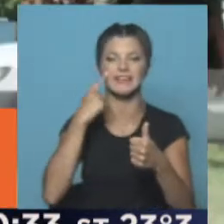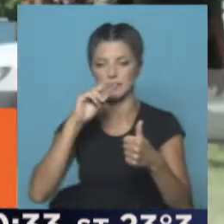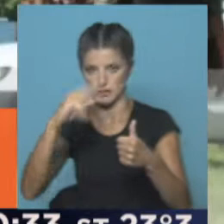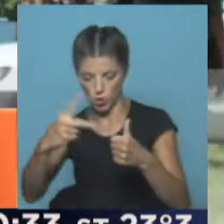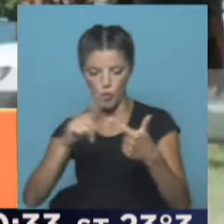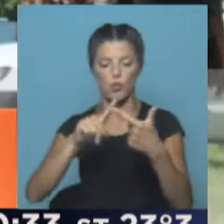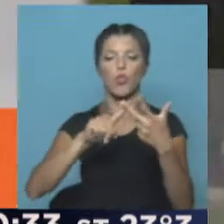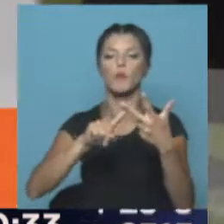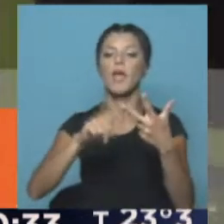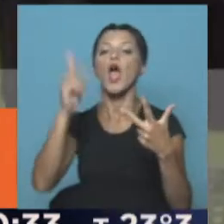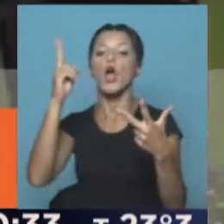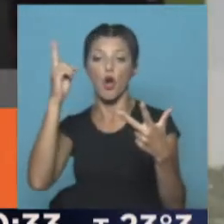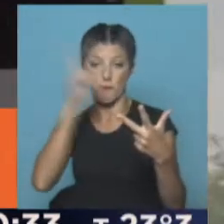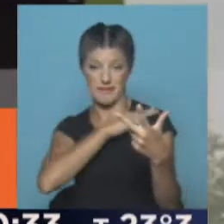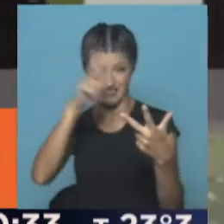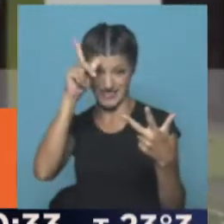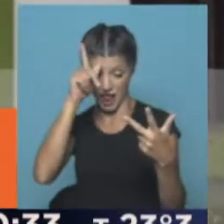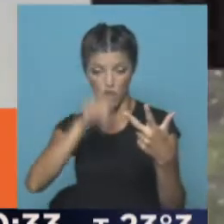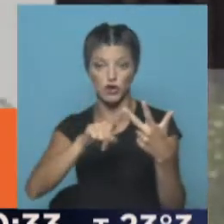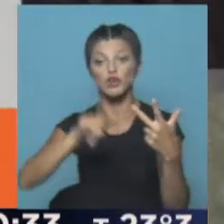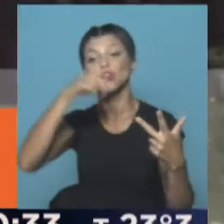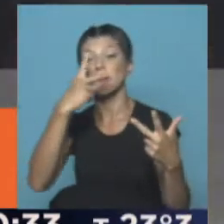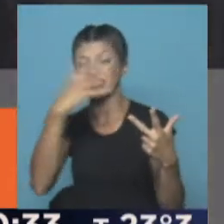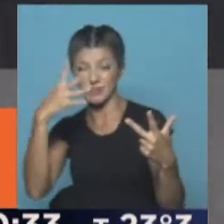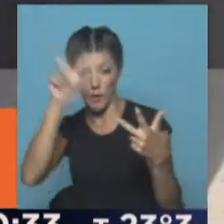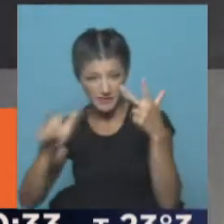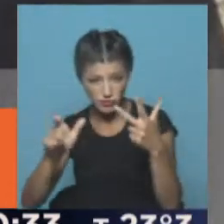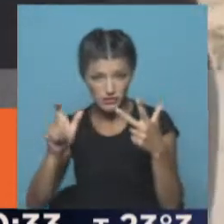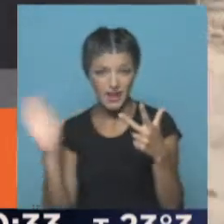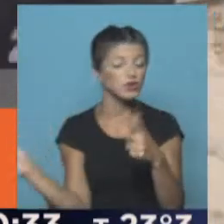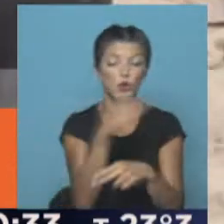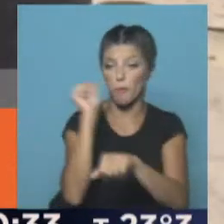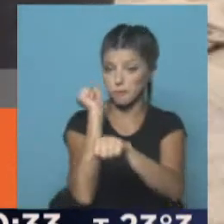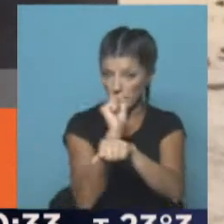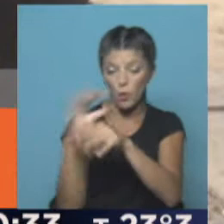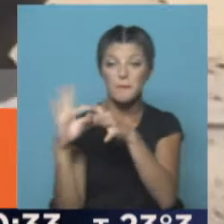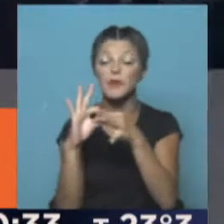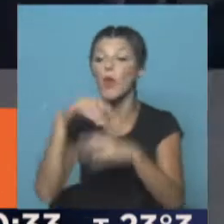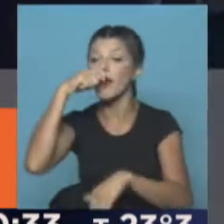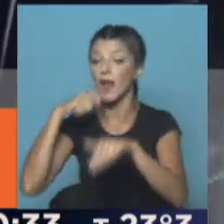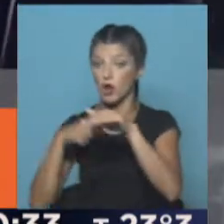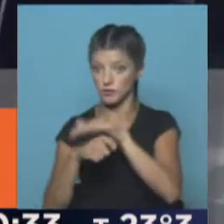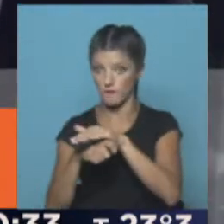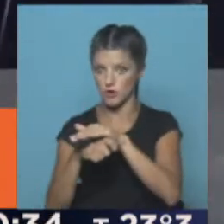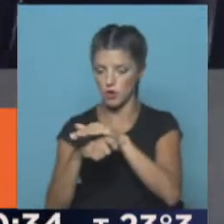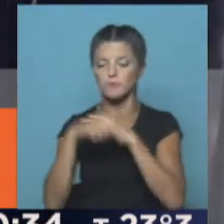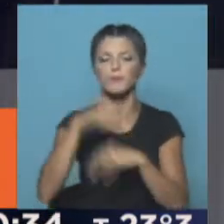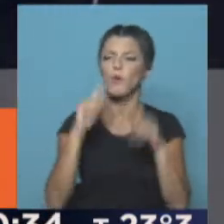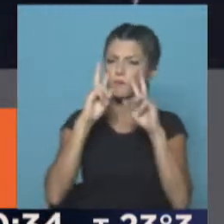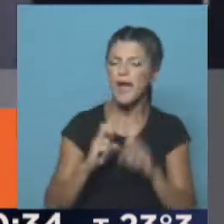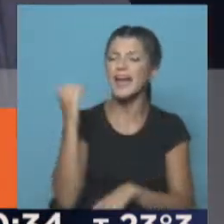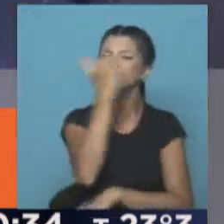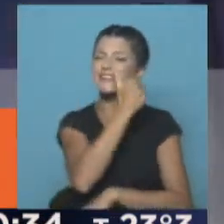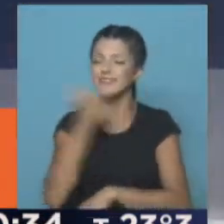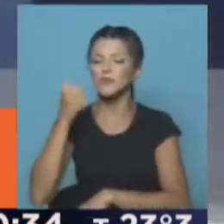a el comisario y a otras 25 personas vinculadas con el narcotráfico. Fue un mega operativo con 600